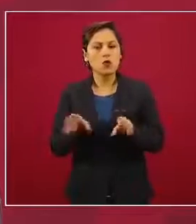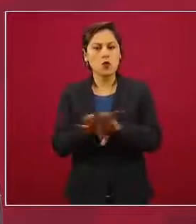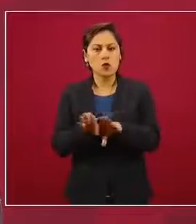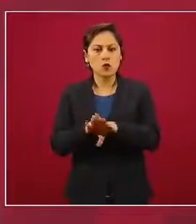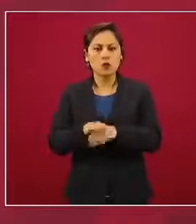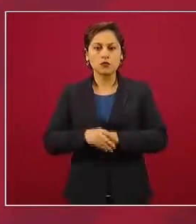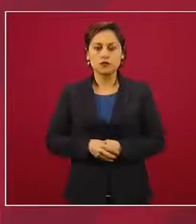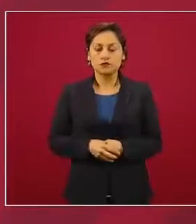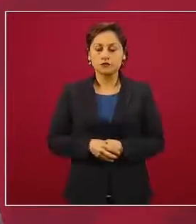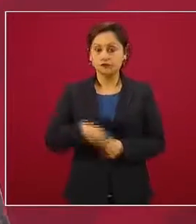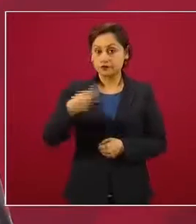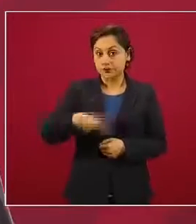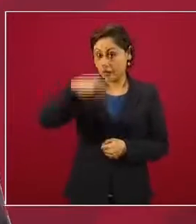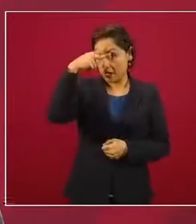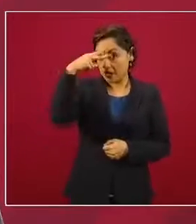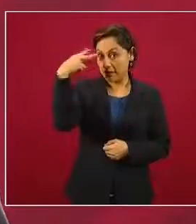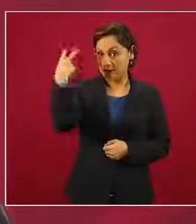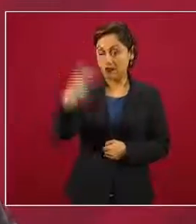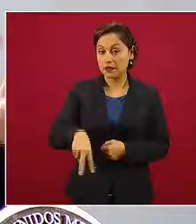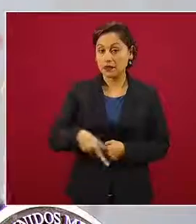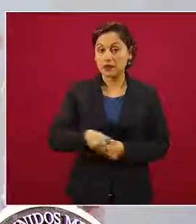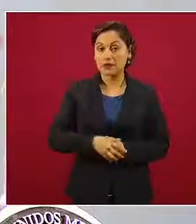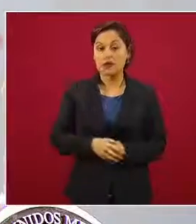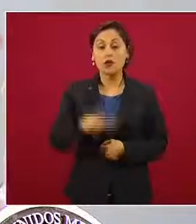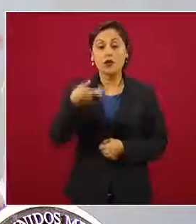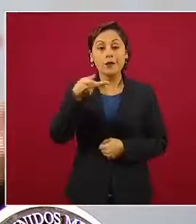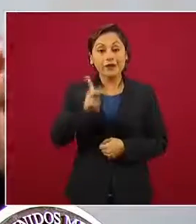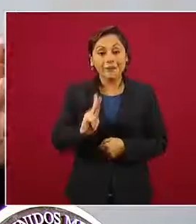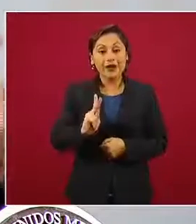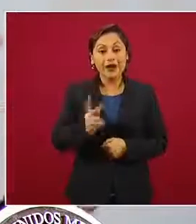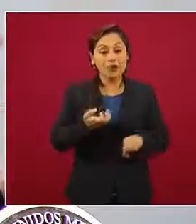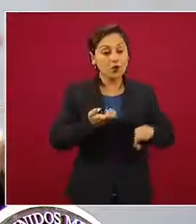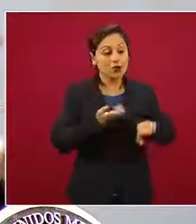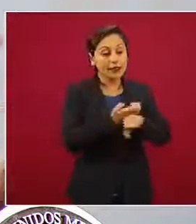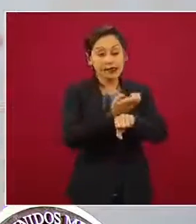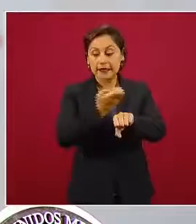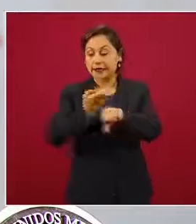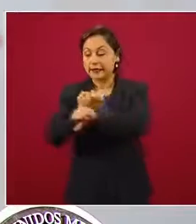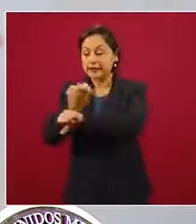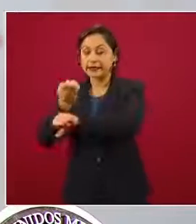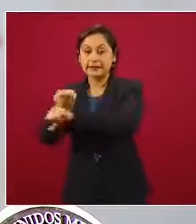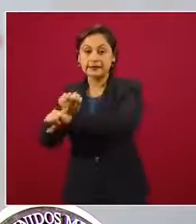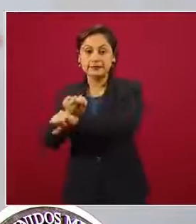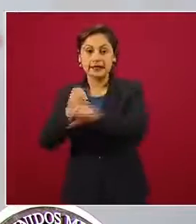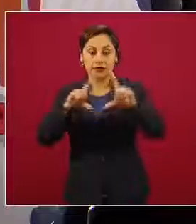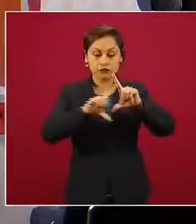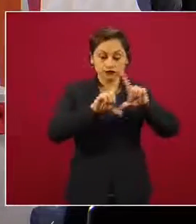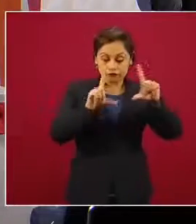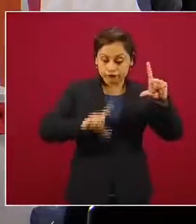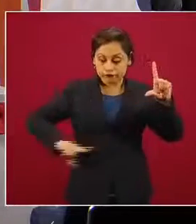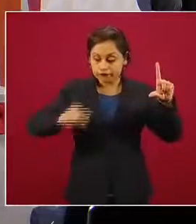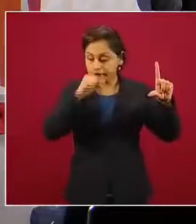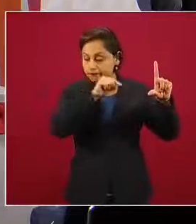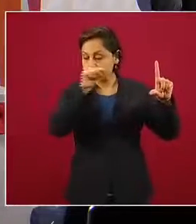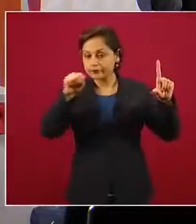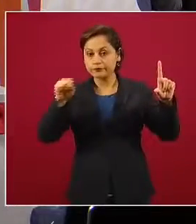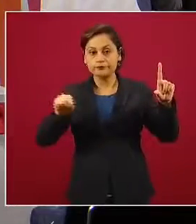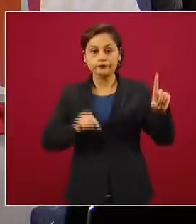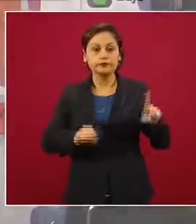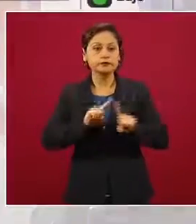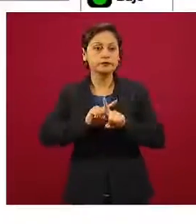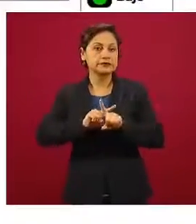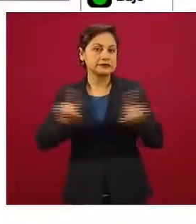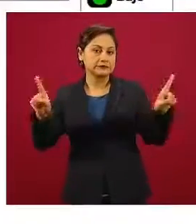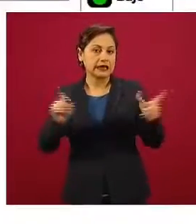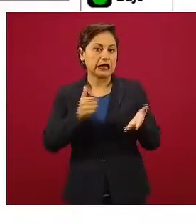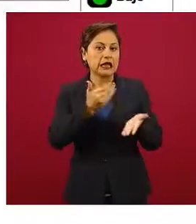país, identificando estado por estado la situación. ¿Por qué estado por estado? Porque,